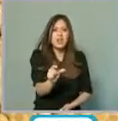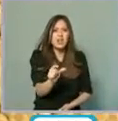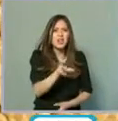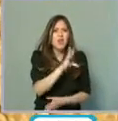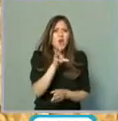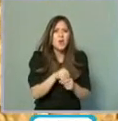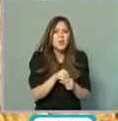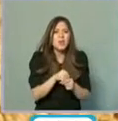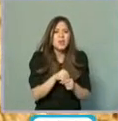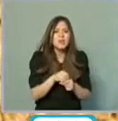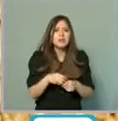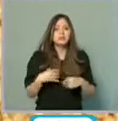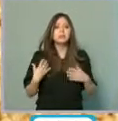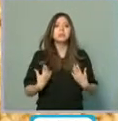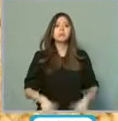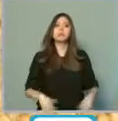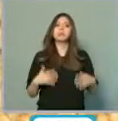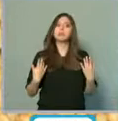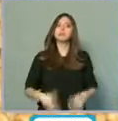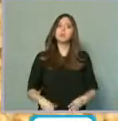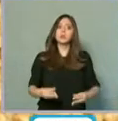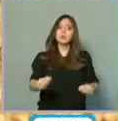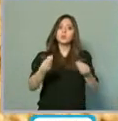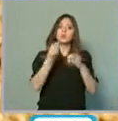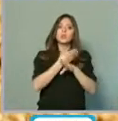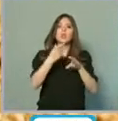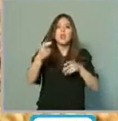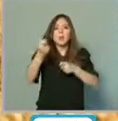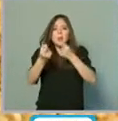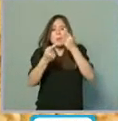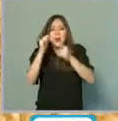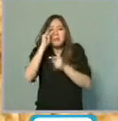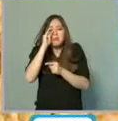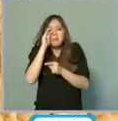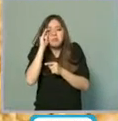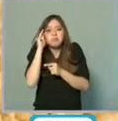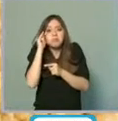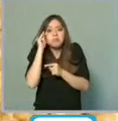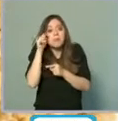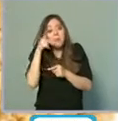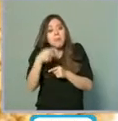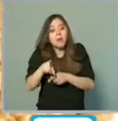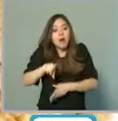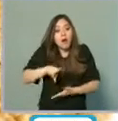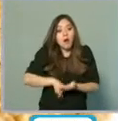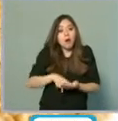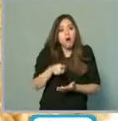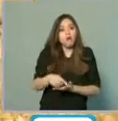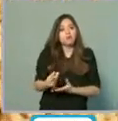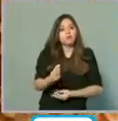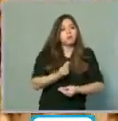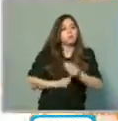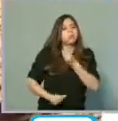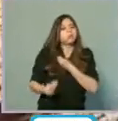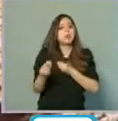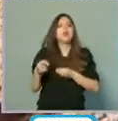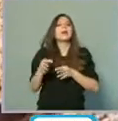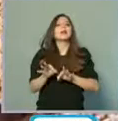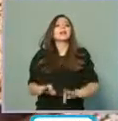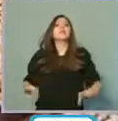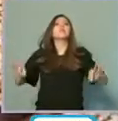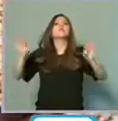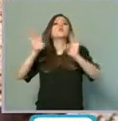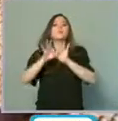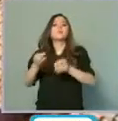tiene todo eso. ¿Todo eso? Son milimétricas las semillitas de amaranto, ¿no? Claro. Y la verdad es que es muy importante, sobre todo por el